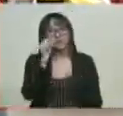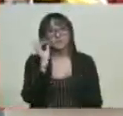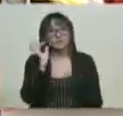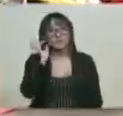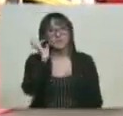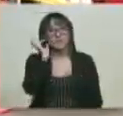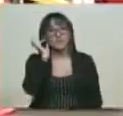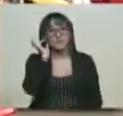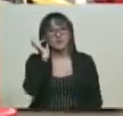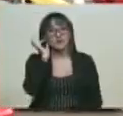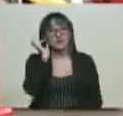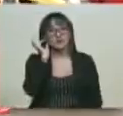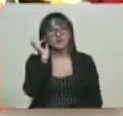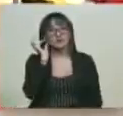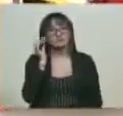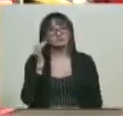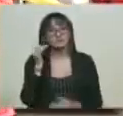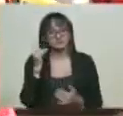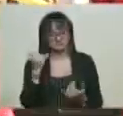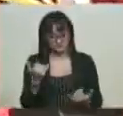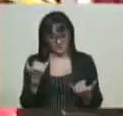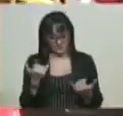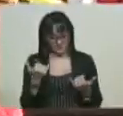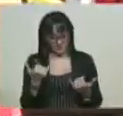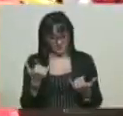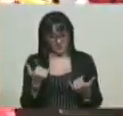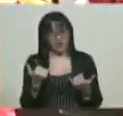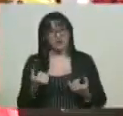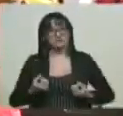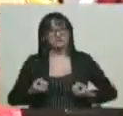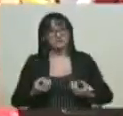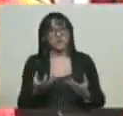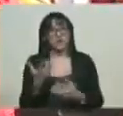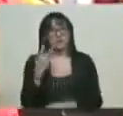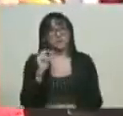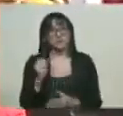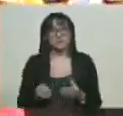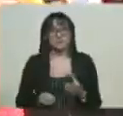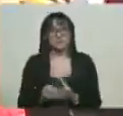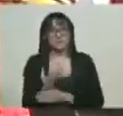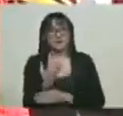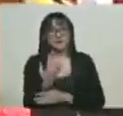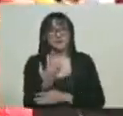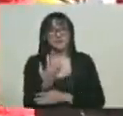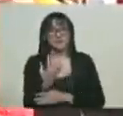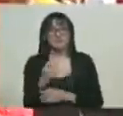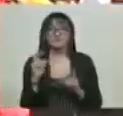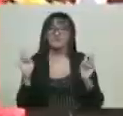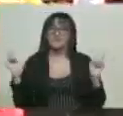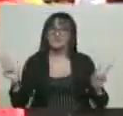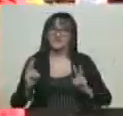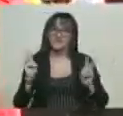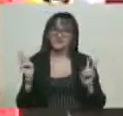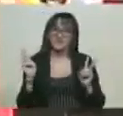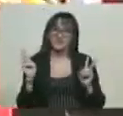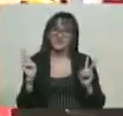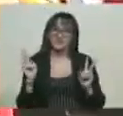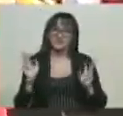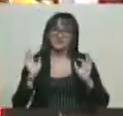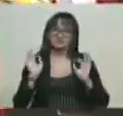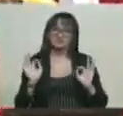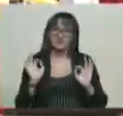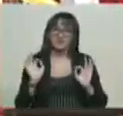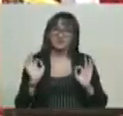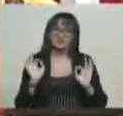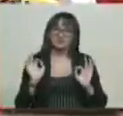revolucionarias, estamos garantizando el 20 de mayo una victoria popular,